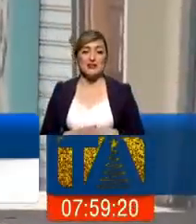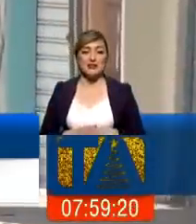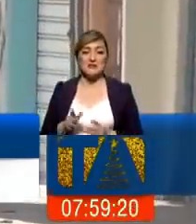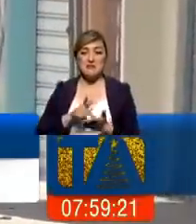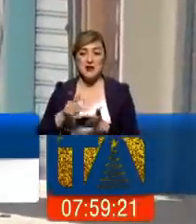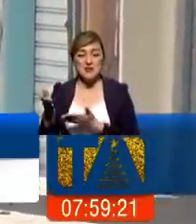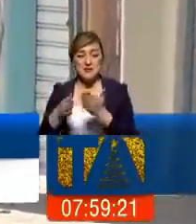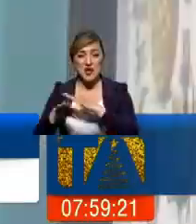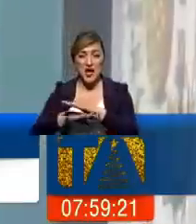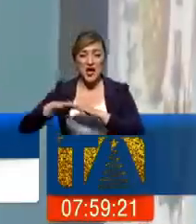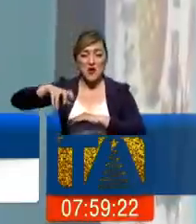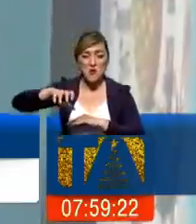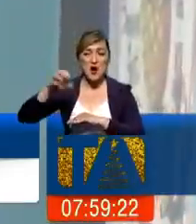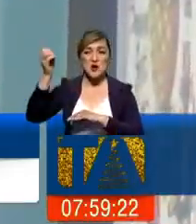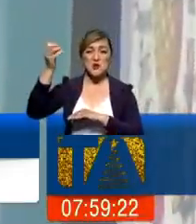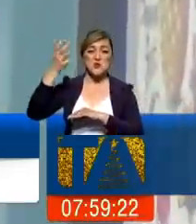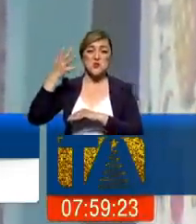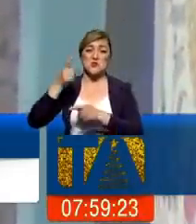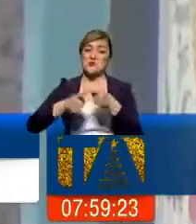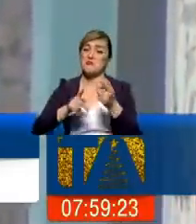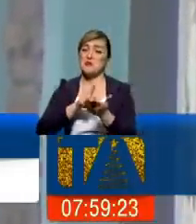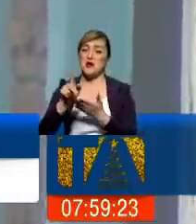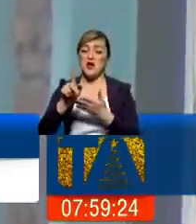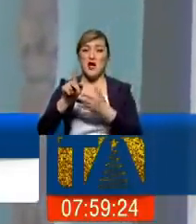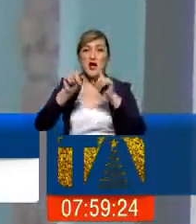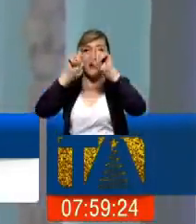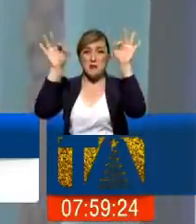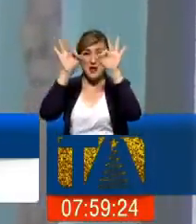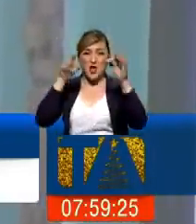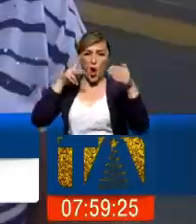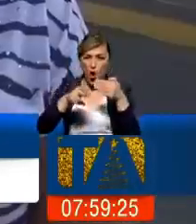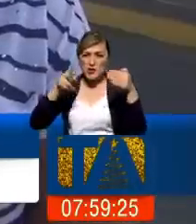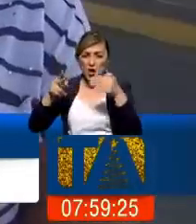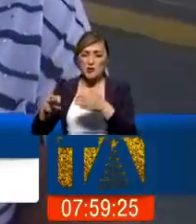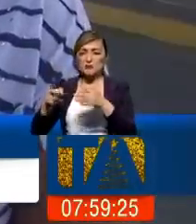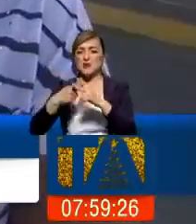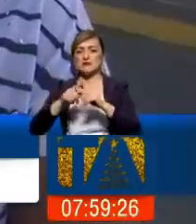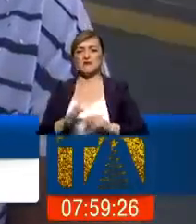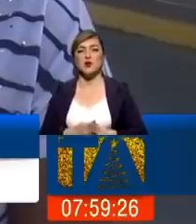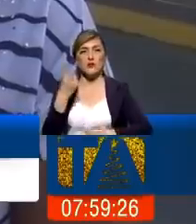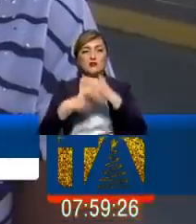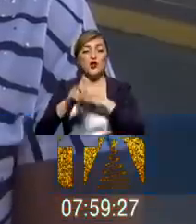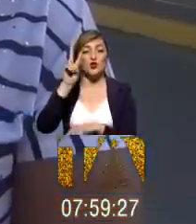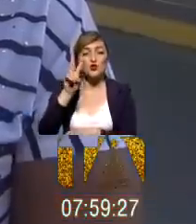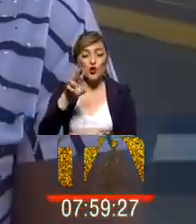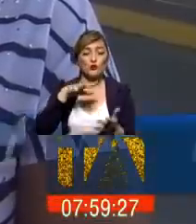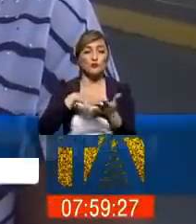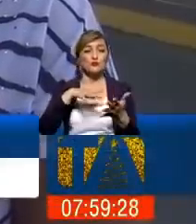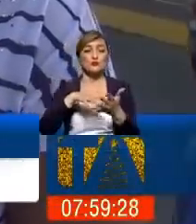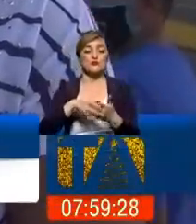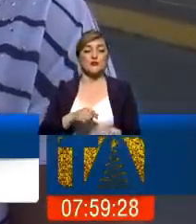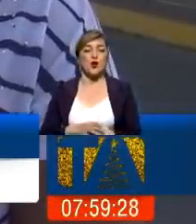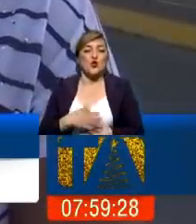los servicios básicos. Los cortes de energía eléctrica ya comenzaron en este cantón. Yo tengo 2 hijos. Hijos están estudiando,